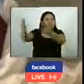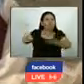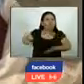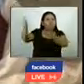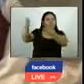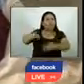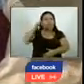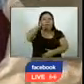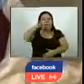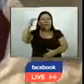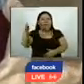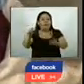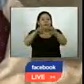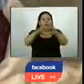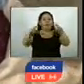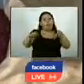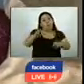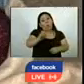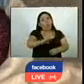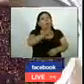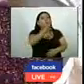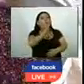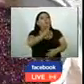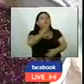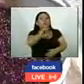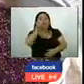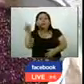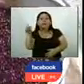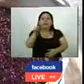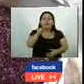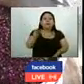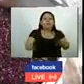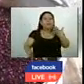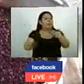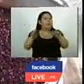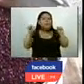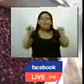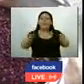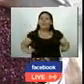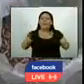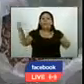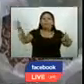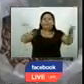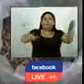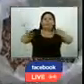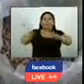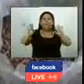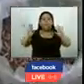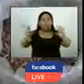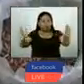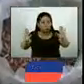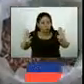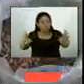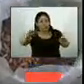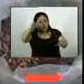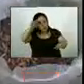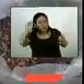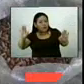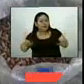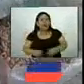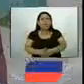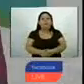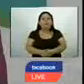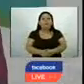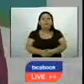de Nicaragua y minoría de Honduras, países que podrían cerrar sus fronteras a fin de aliviar sus situaciones internas. Los